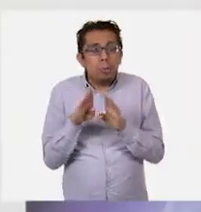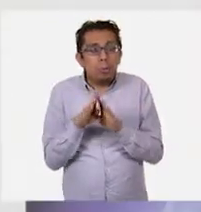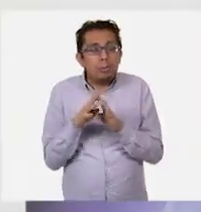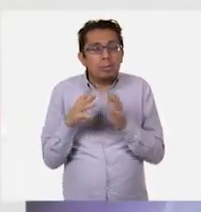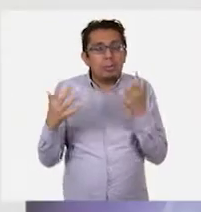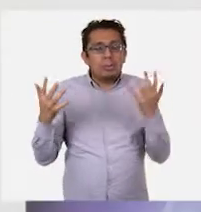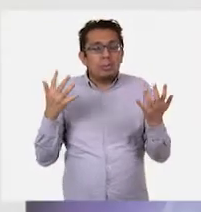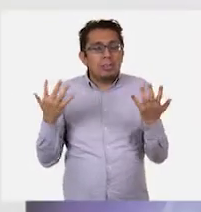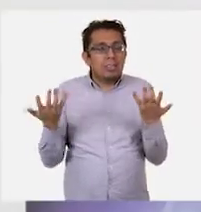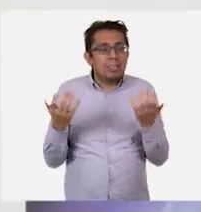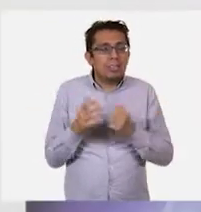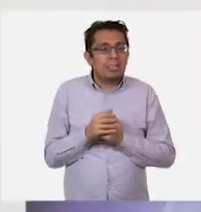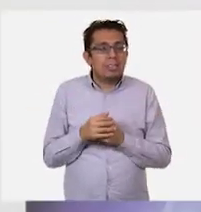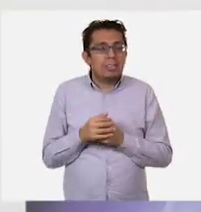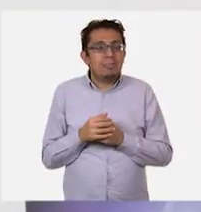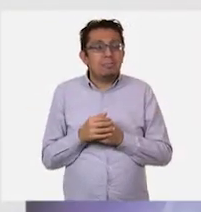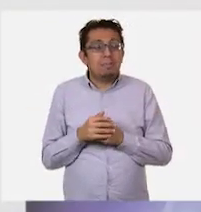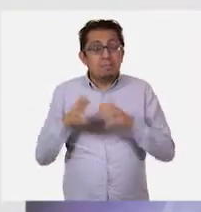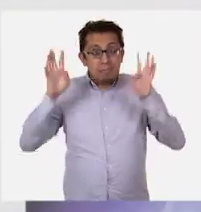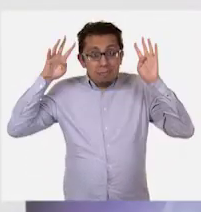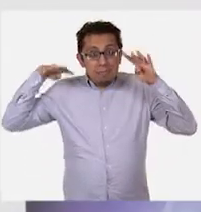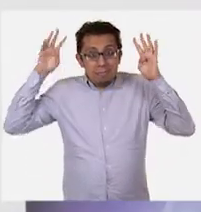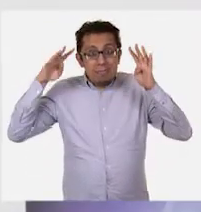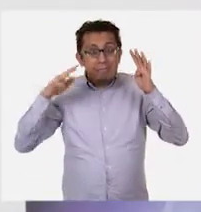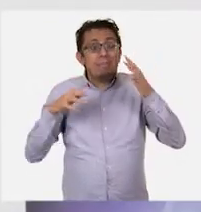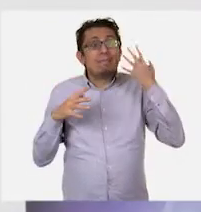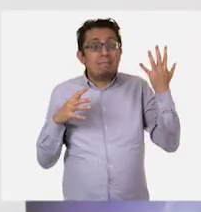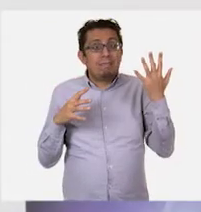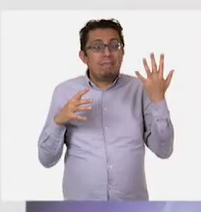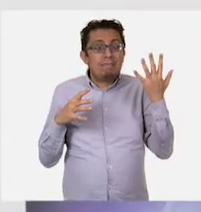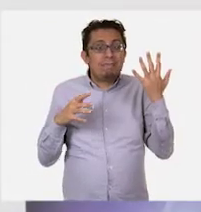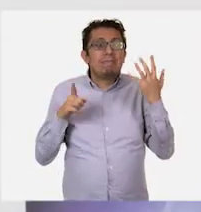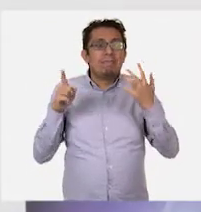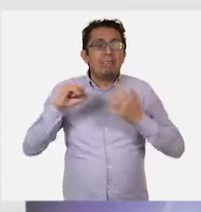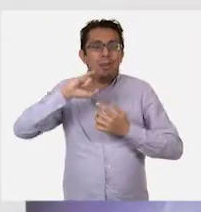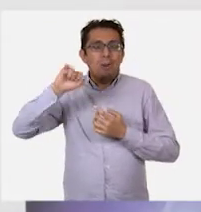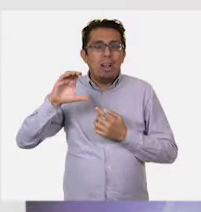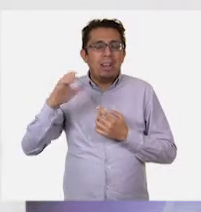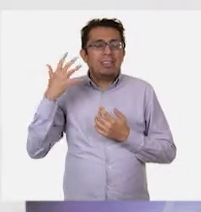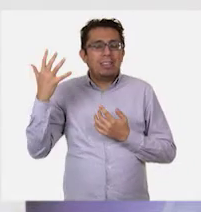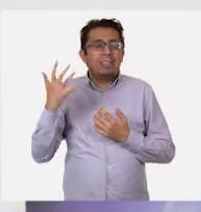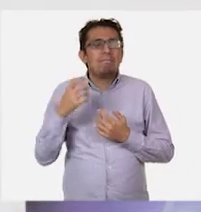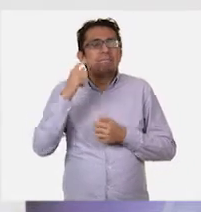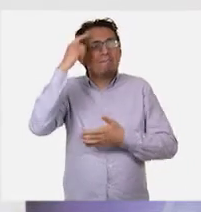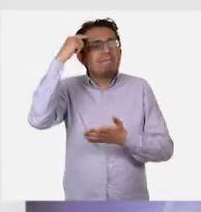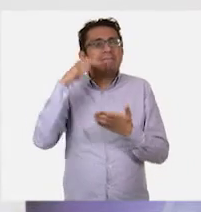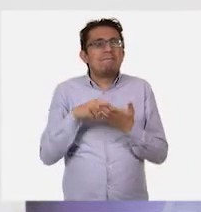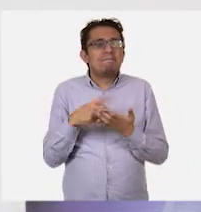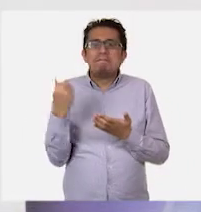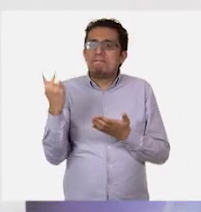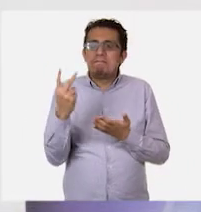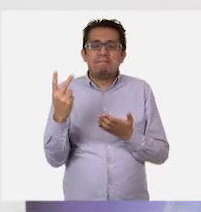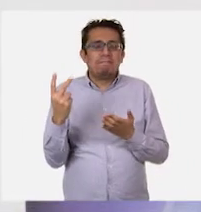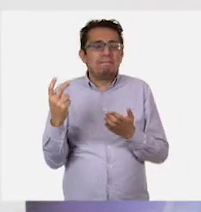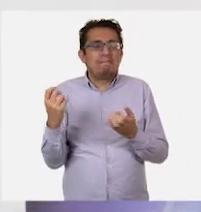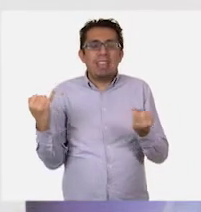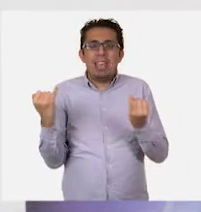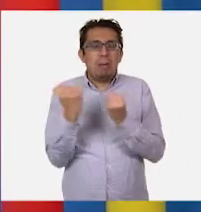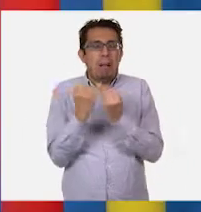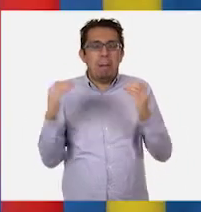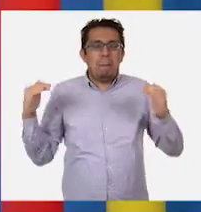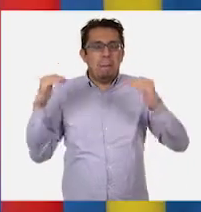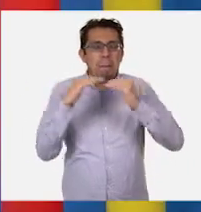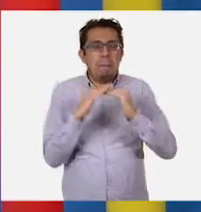esta manera. Wow. Jolisto, 5 puntos y Juan Carlos 5. ¿Qué creen? Hubo un merecido empate.